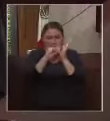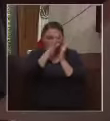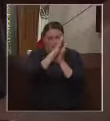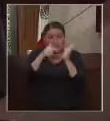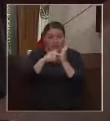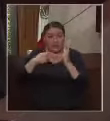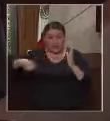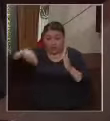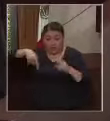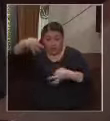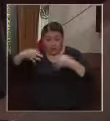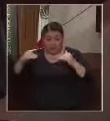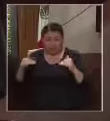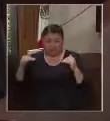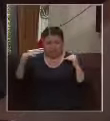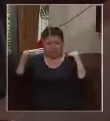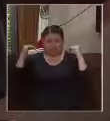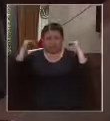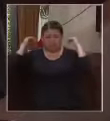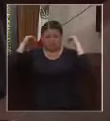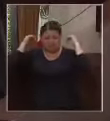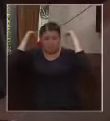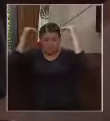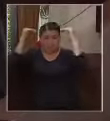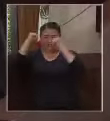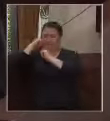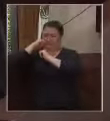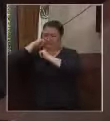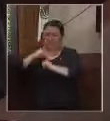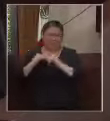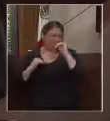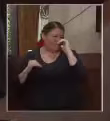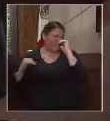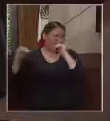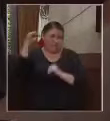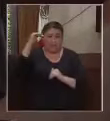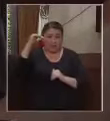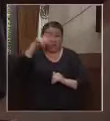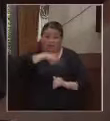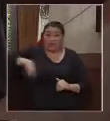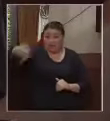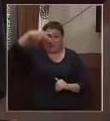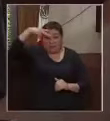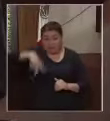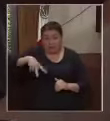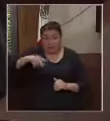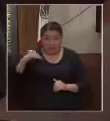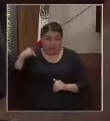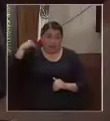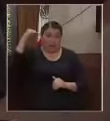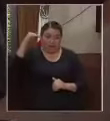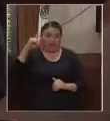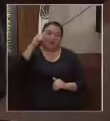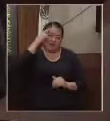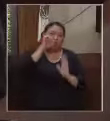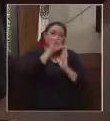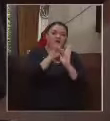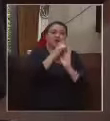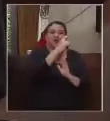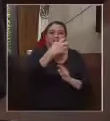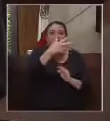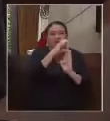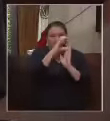más alto organismo electoral de carácter jurisdiccional del país, salvo lo dispuesto en el artículo 105